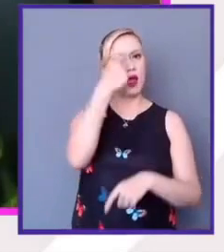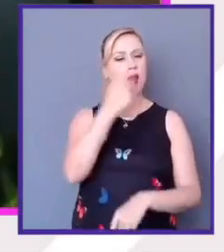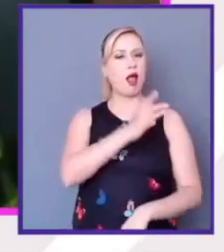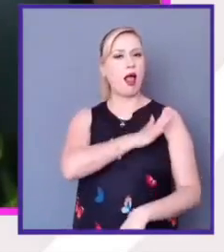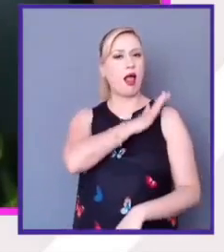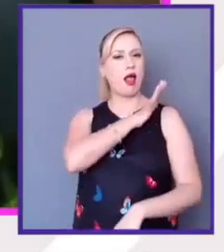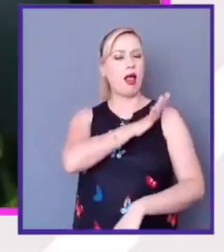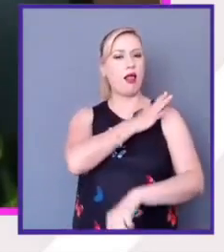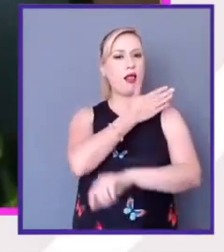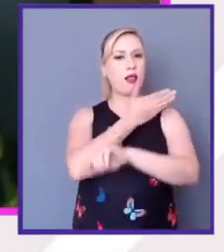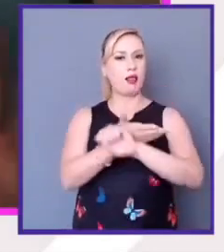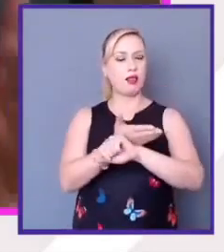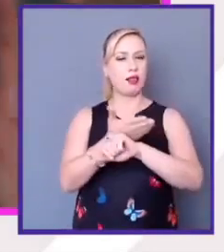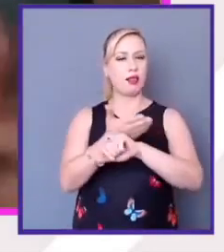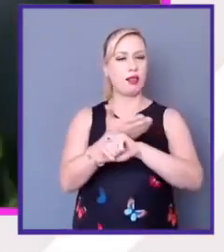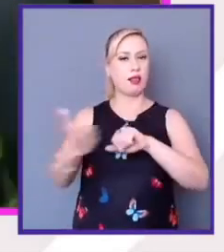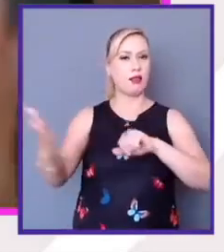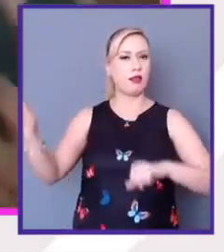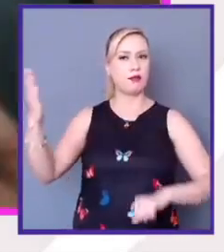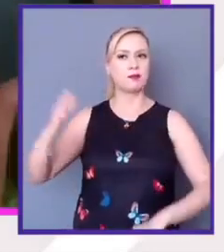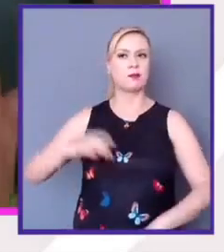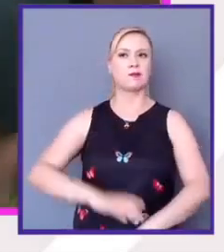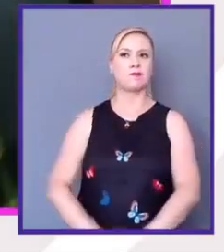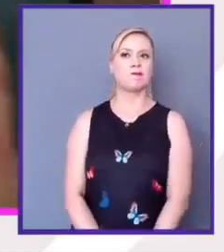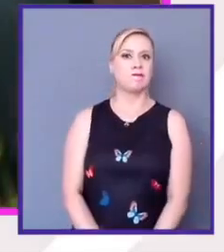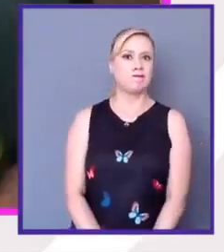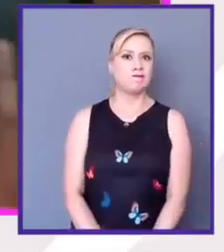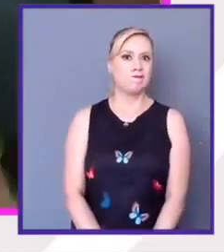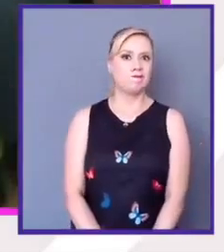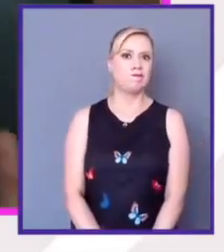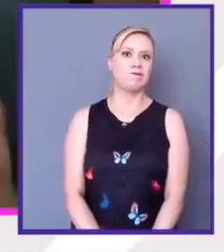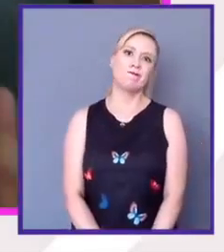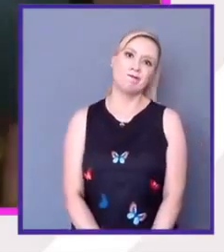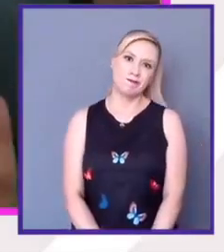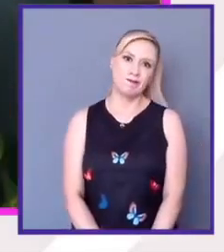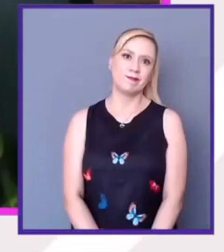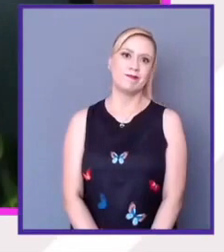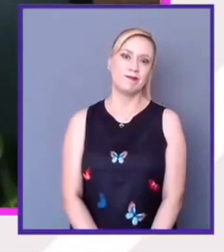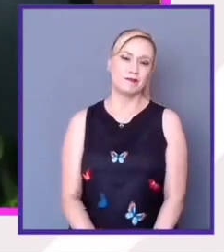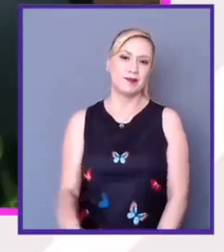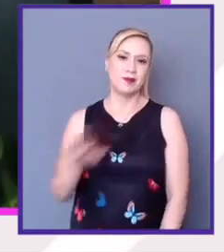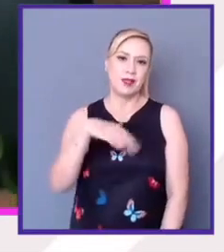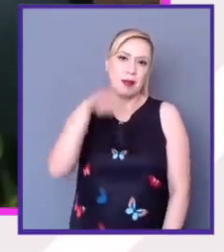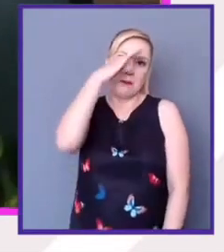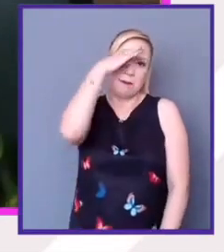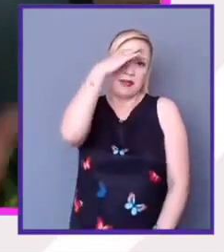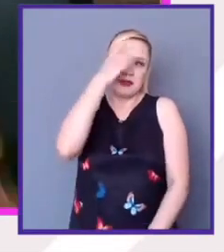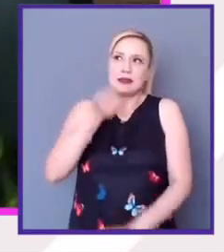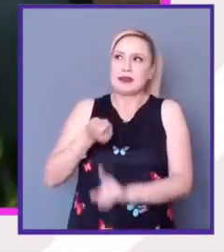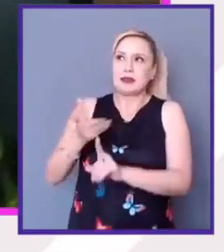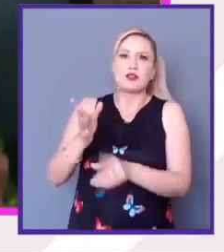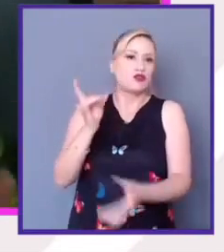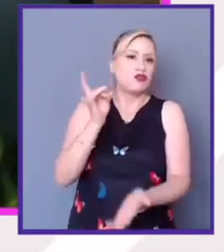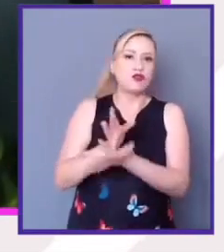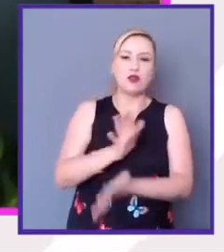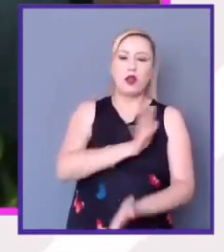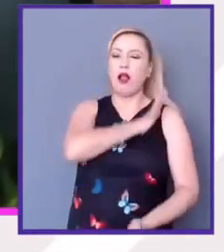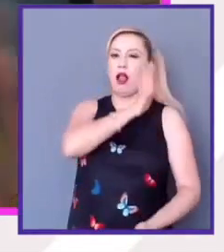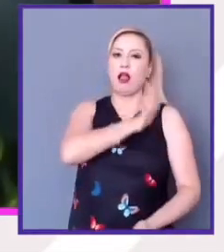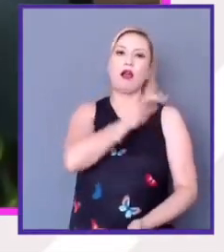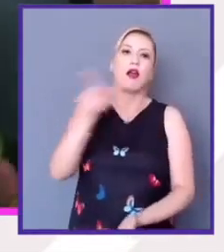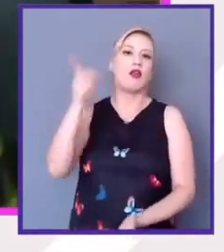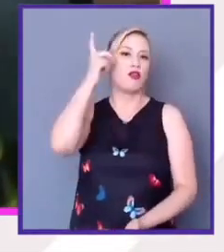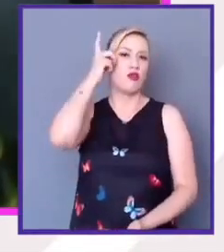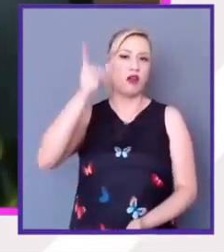blanquitud. Entonces, eso nos va diciendo mucho de este imaginario colectivo que vamos viendo y de la presencia ejecutiva, que es